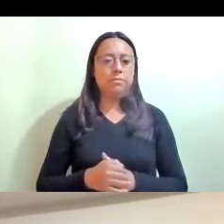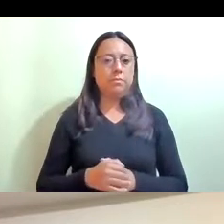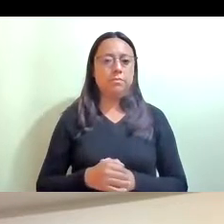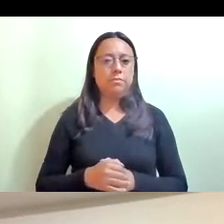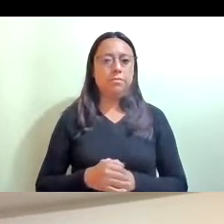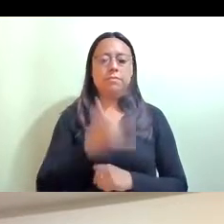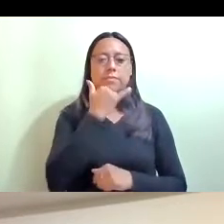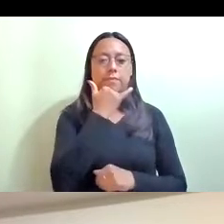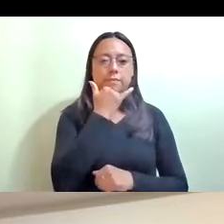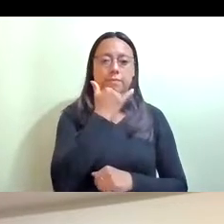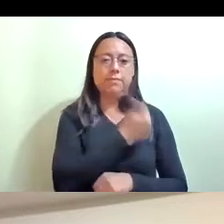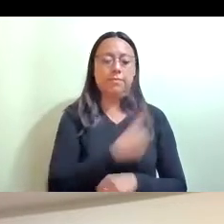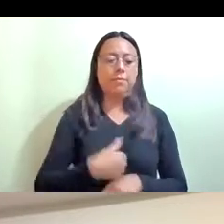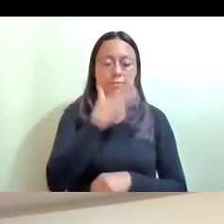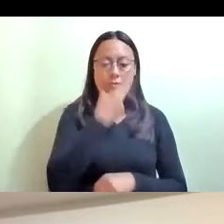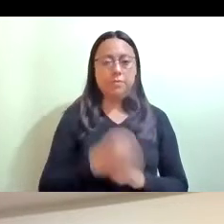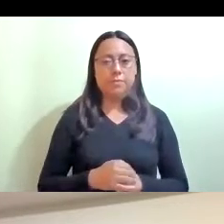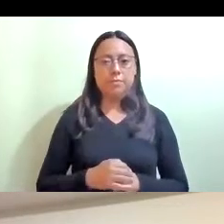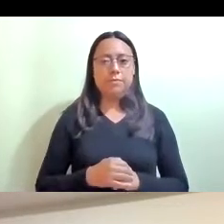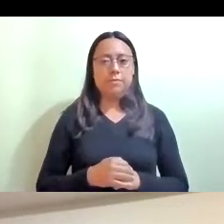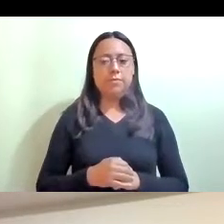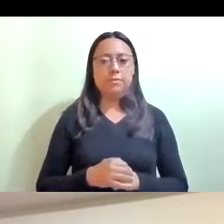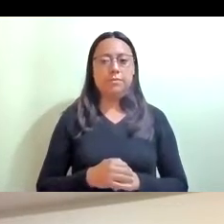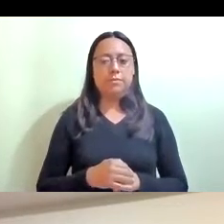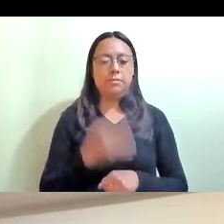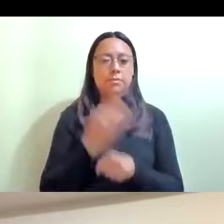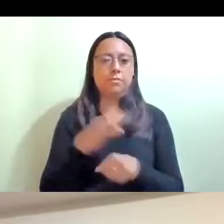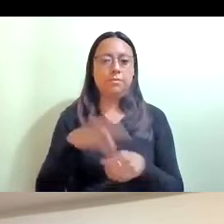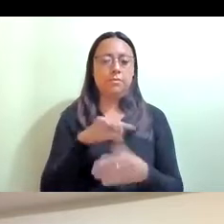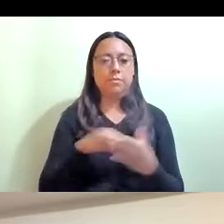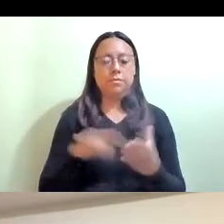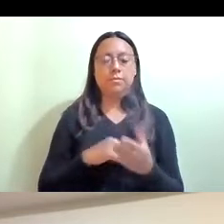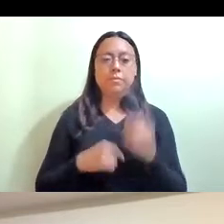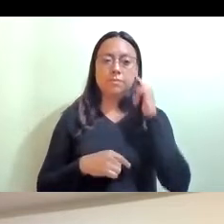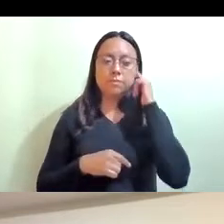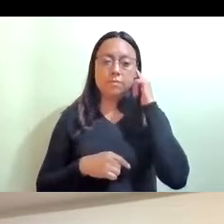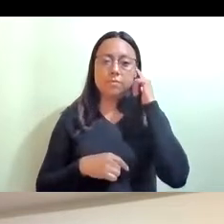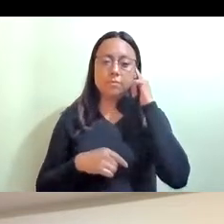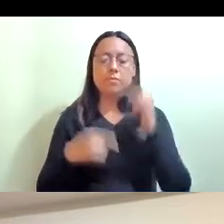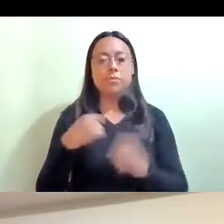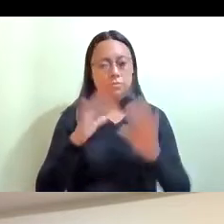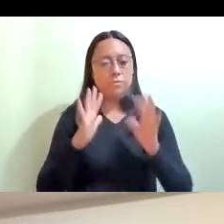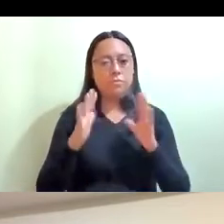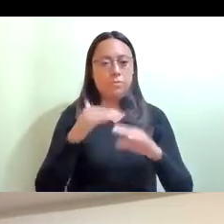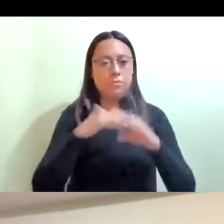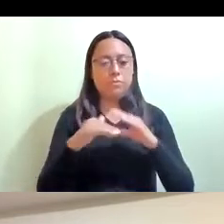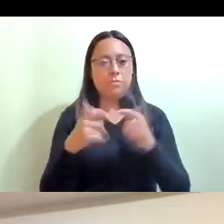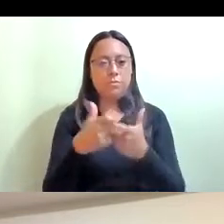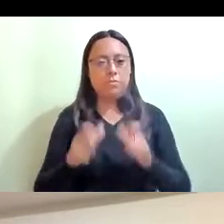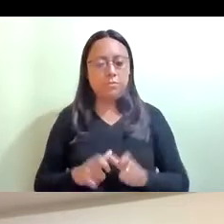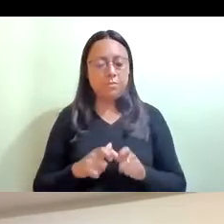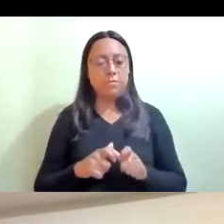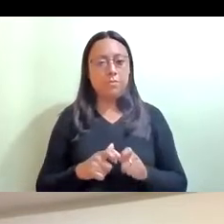Perdón, presidente, antes de pasar a la votación, ya le hice llegar al grupo que